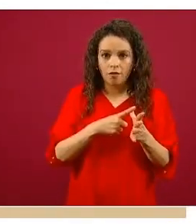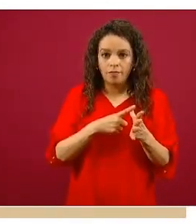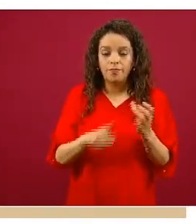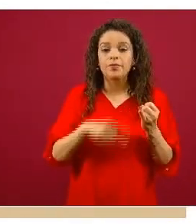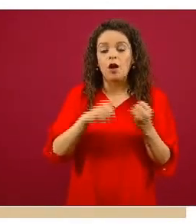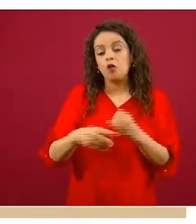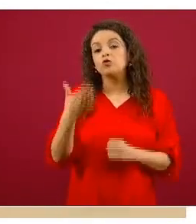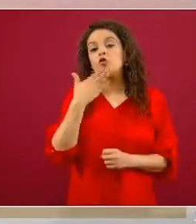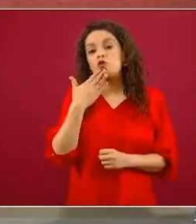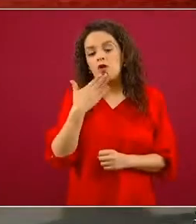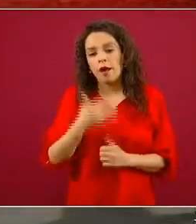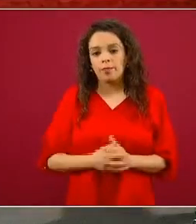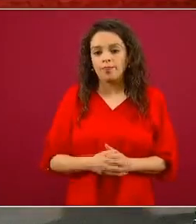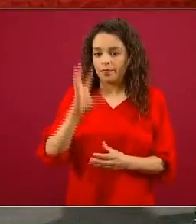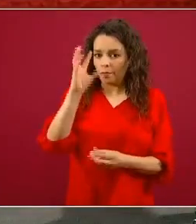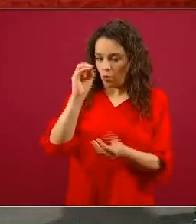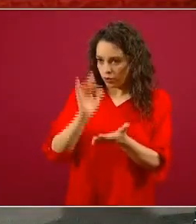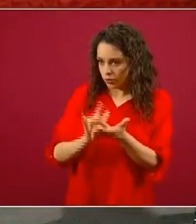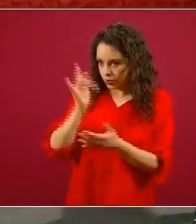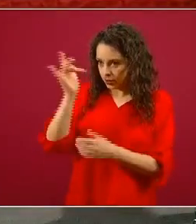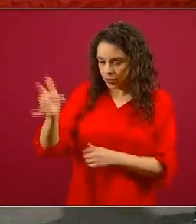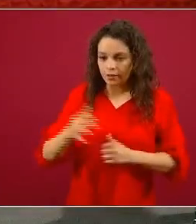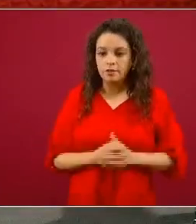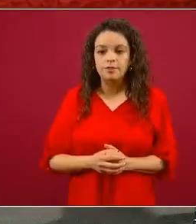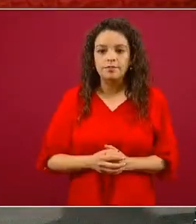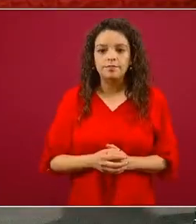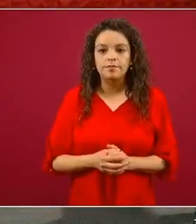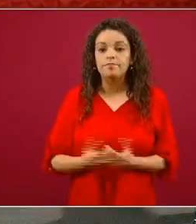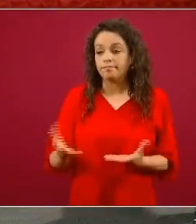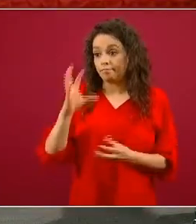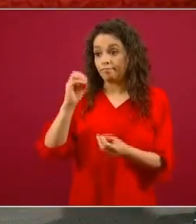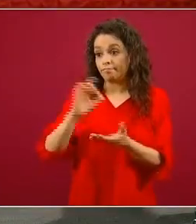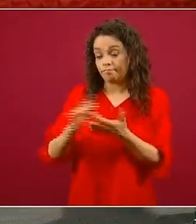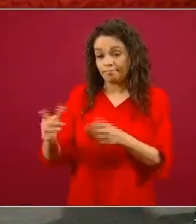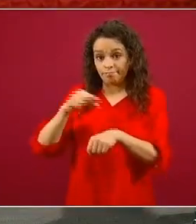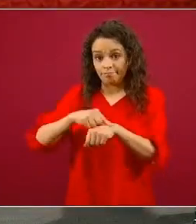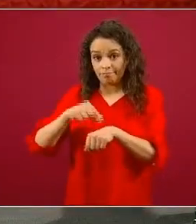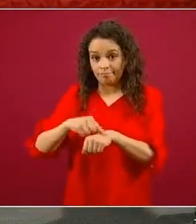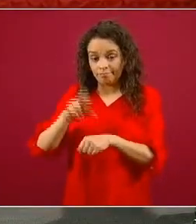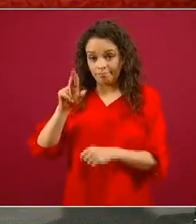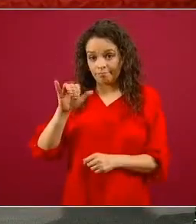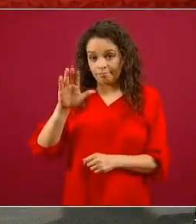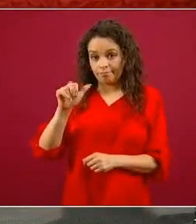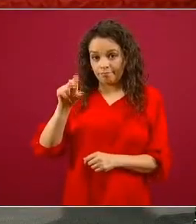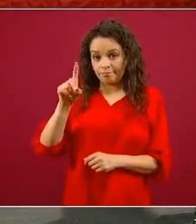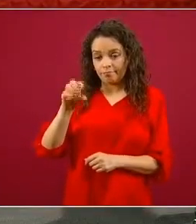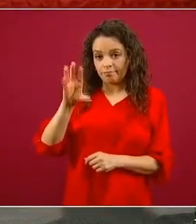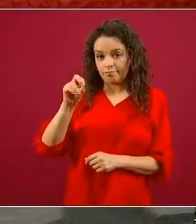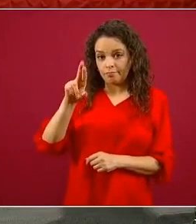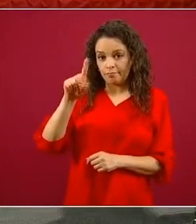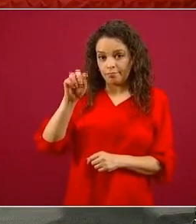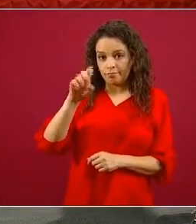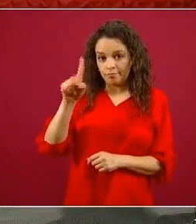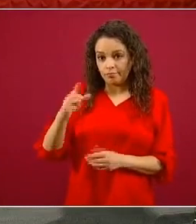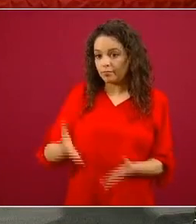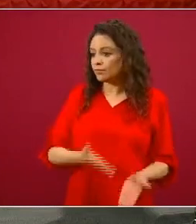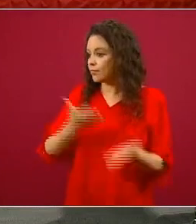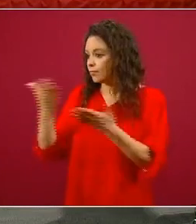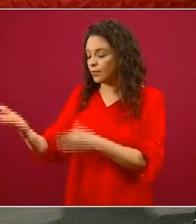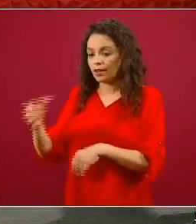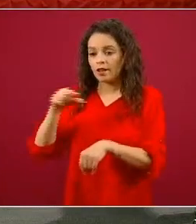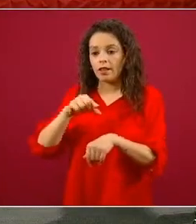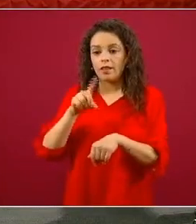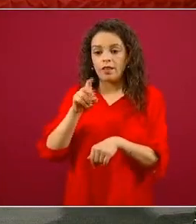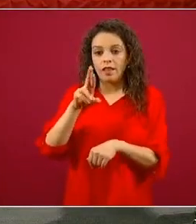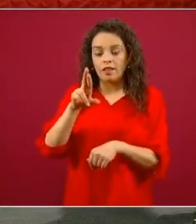Muchas gracias. Muchas gracias, doctor. Muchas gracias, doctor Ricardo Cortés. Le pedimos al doctor Mauricio Hernández,